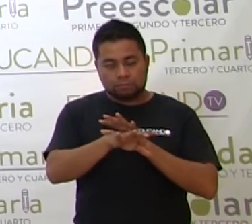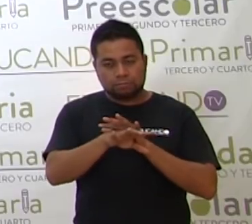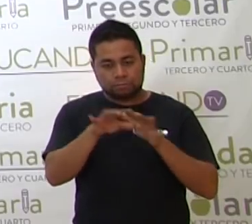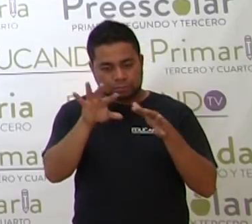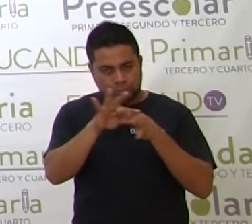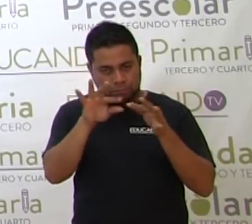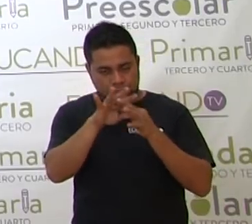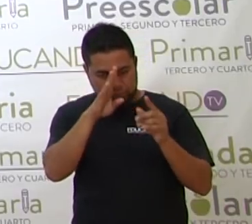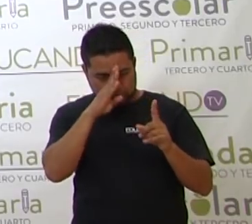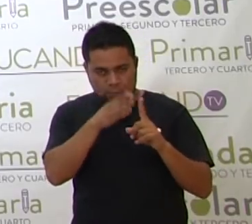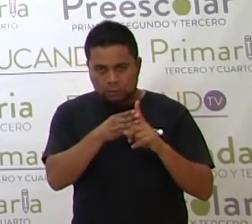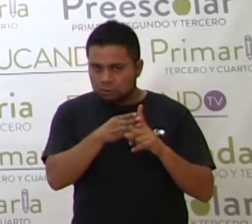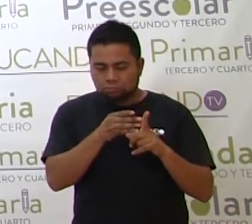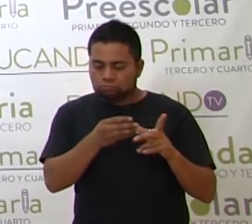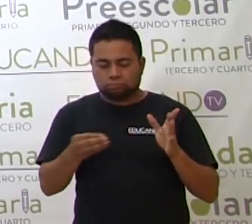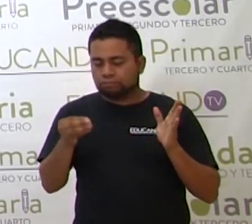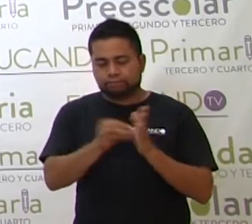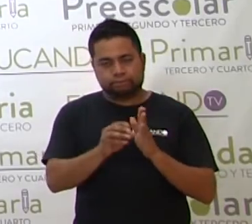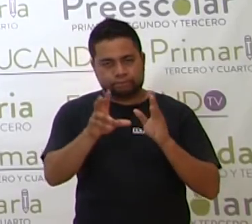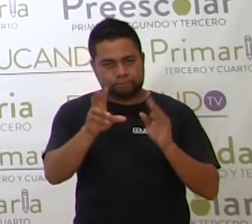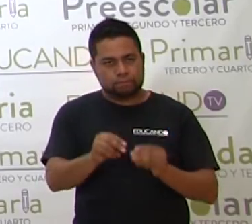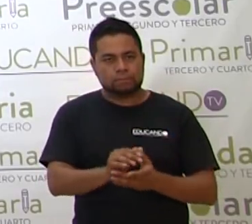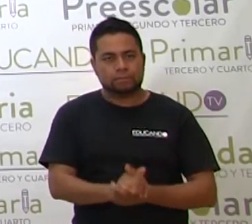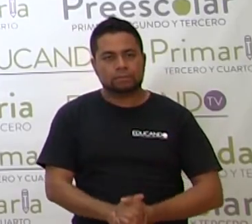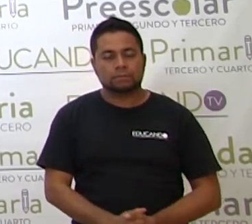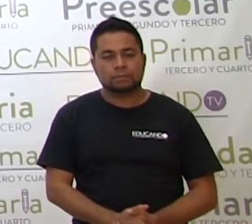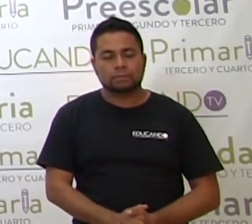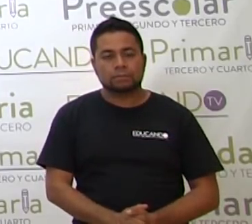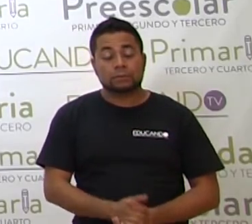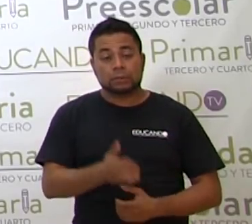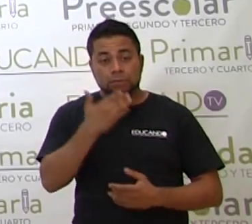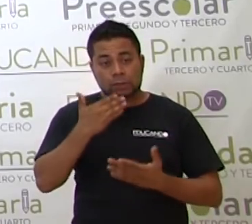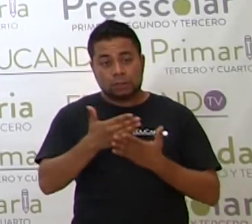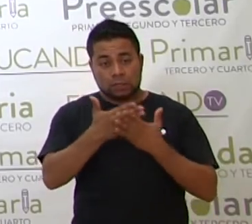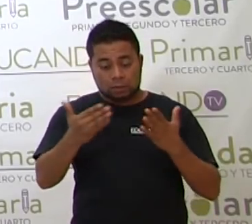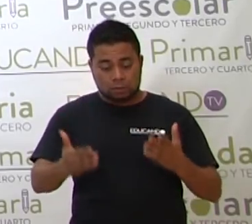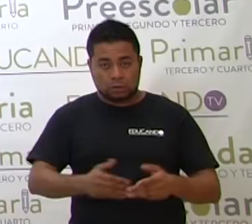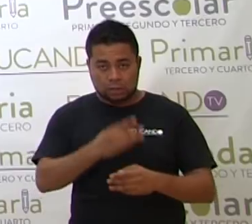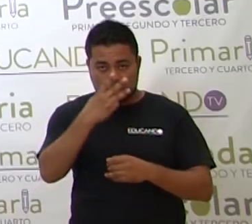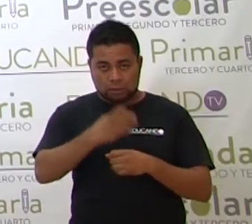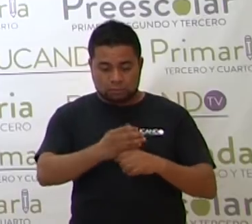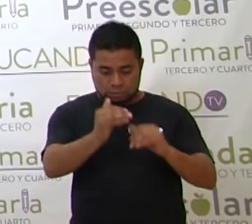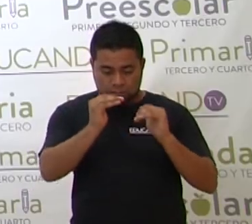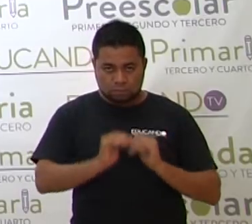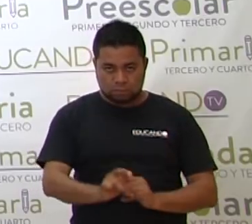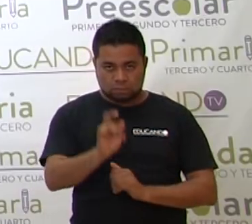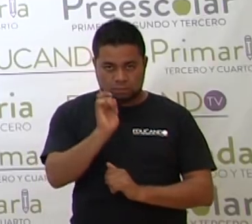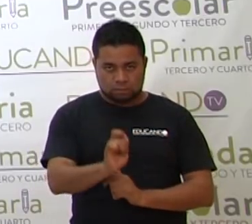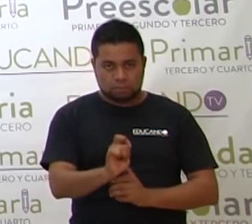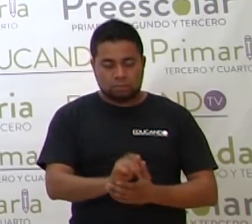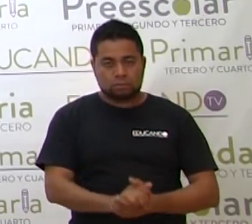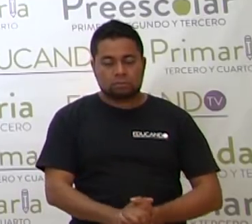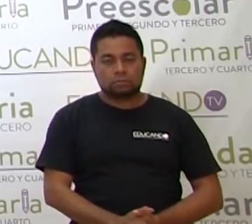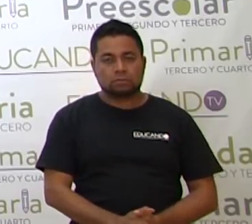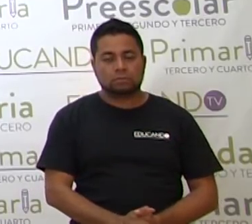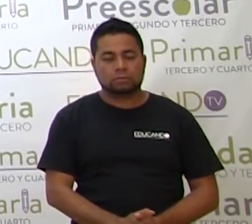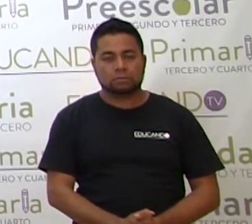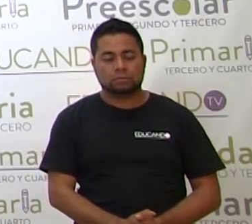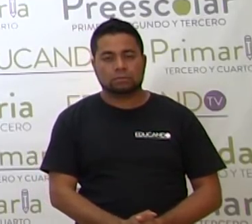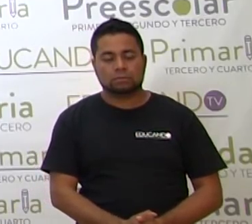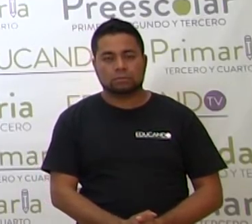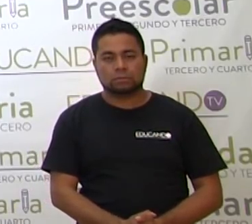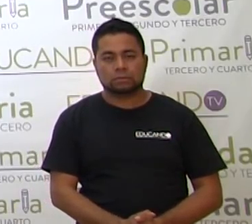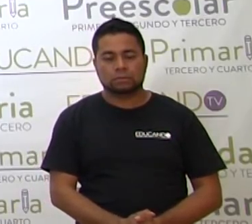no se utiliza, ¿bien? Ahora, vamos con una tercera. La tercera nos habla